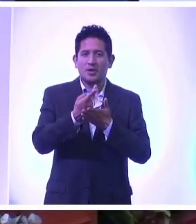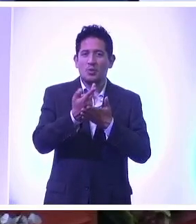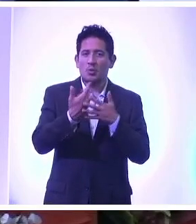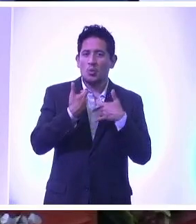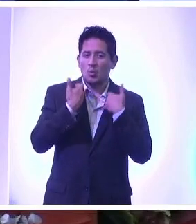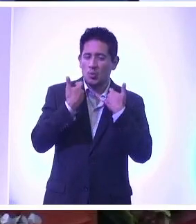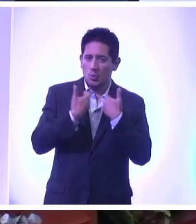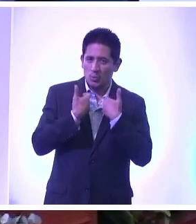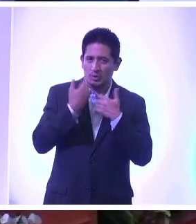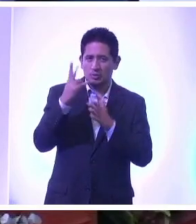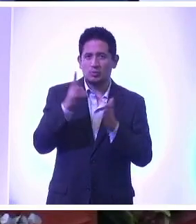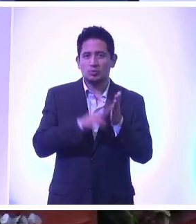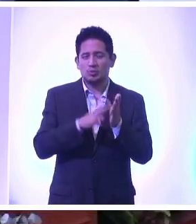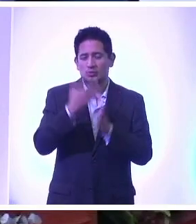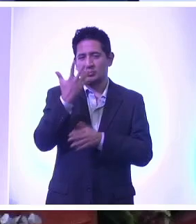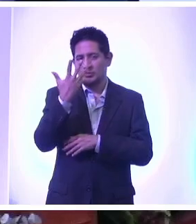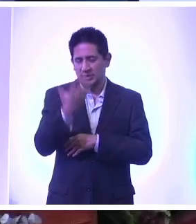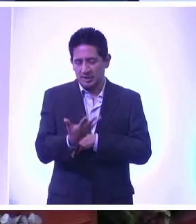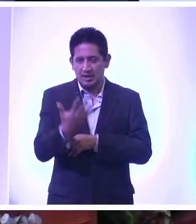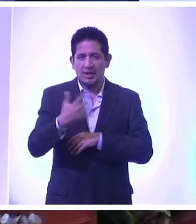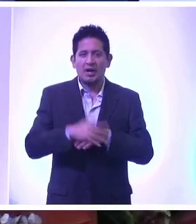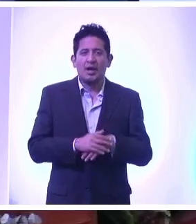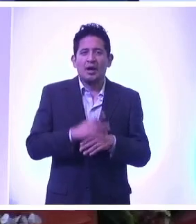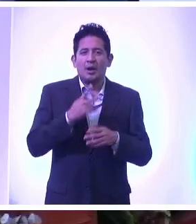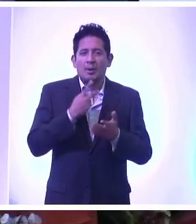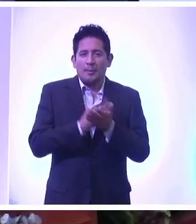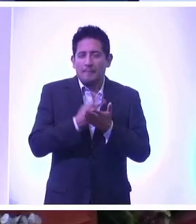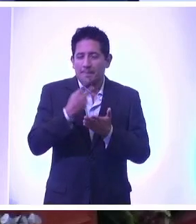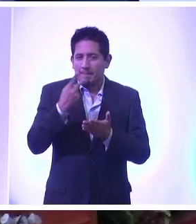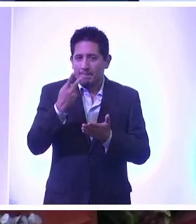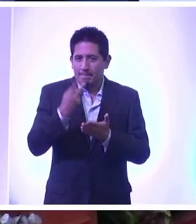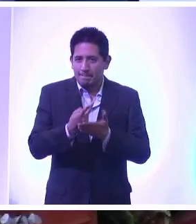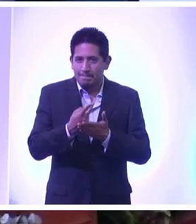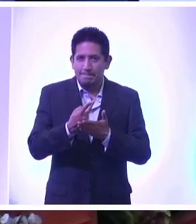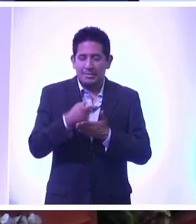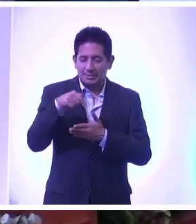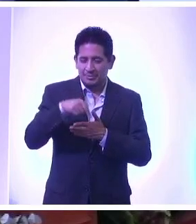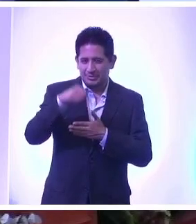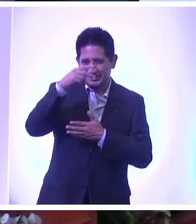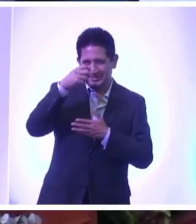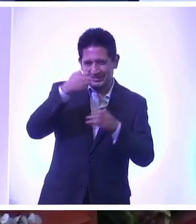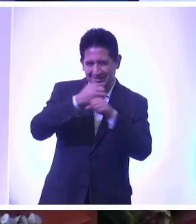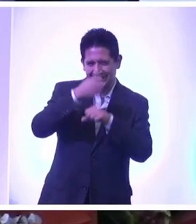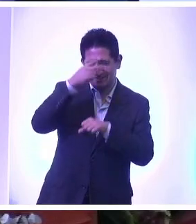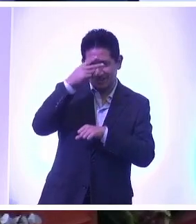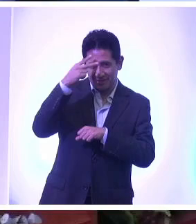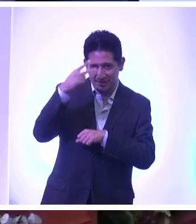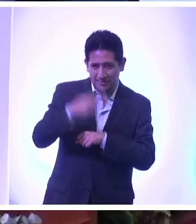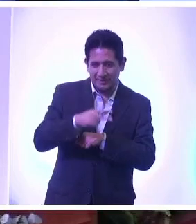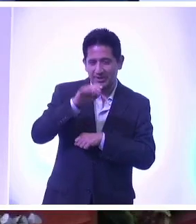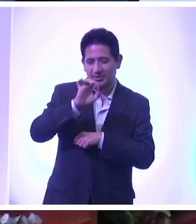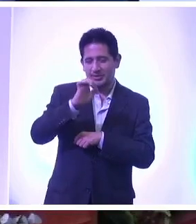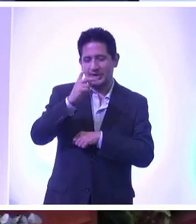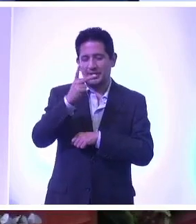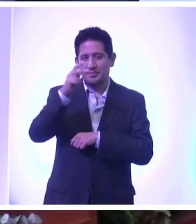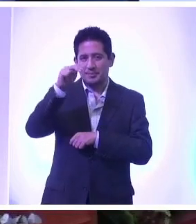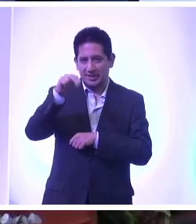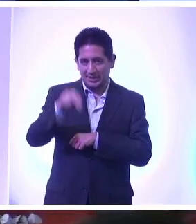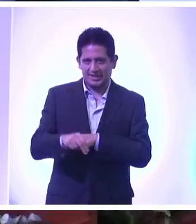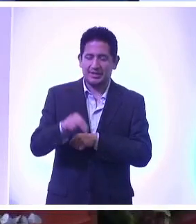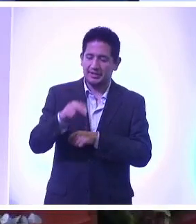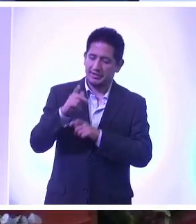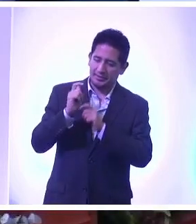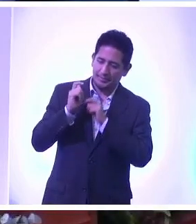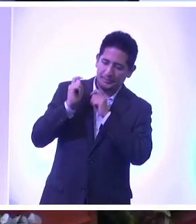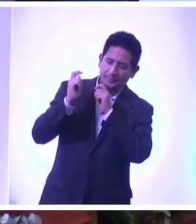2005 mérito Cívico Social entregado por el gobernador del estado de México Enrique Peña Nieto premio Nacional de